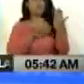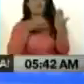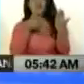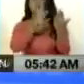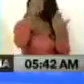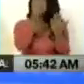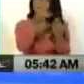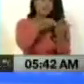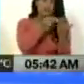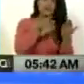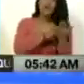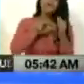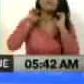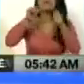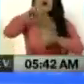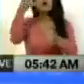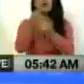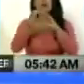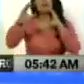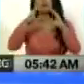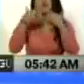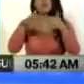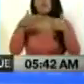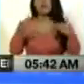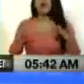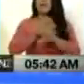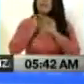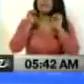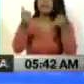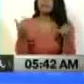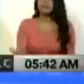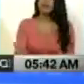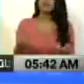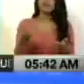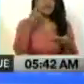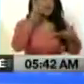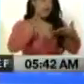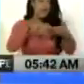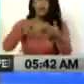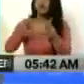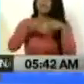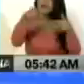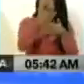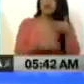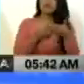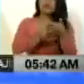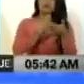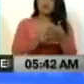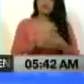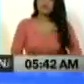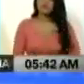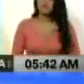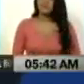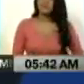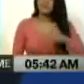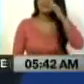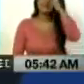jornada de comunicación popular. Así que comenzamos con la revisión de los principales titulares de los diarios de circulación nacional.